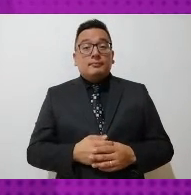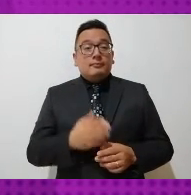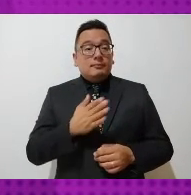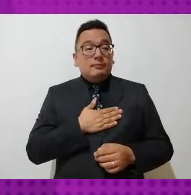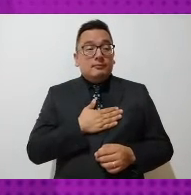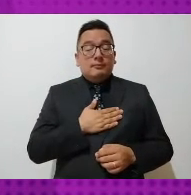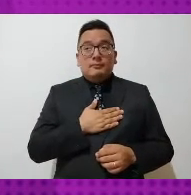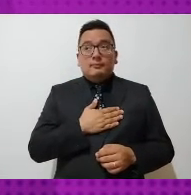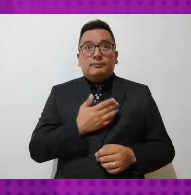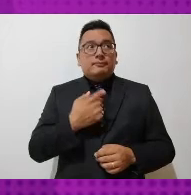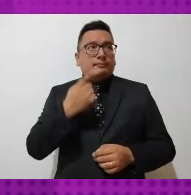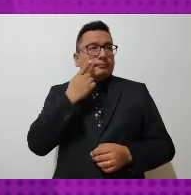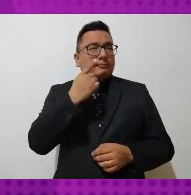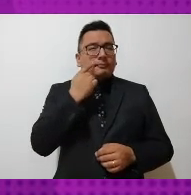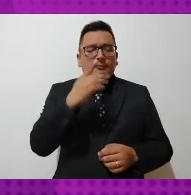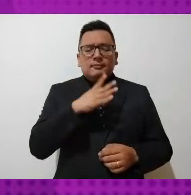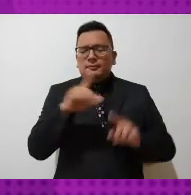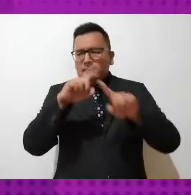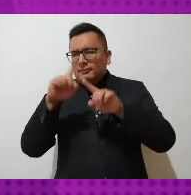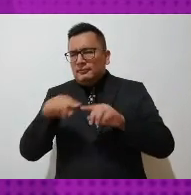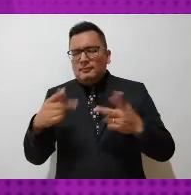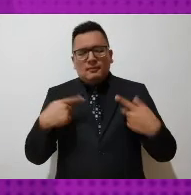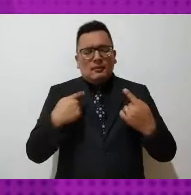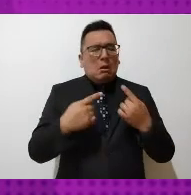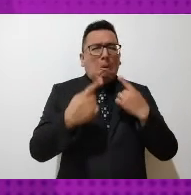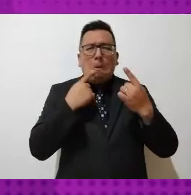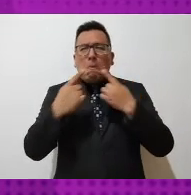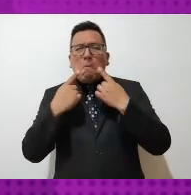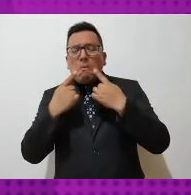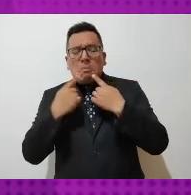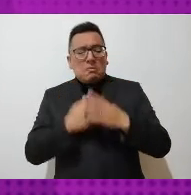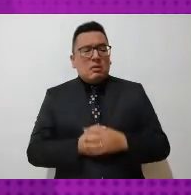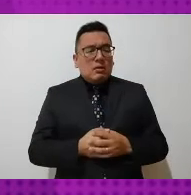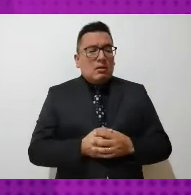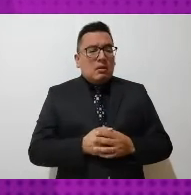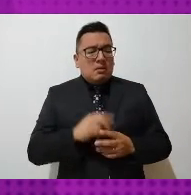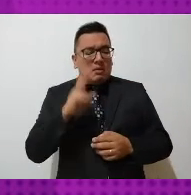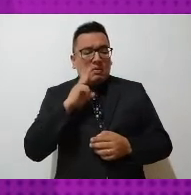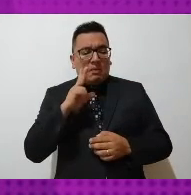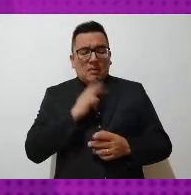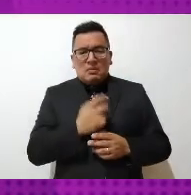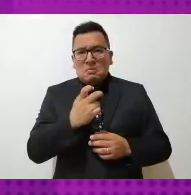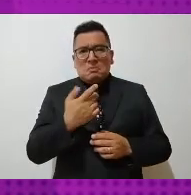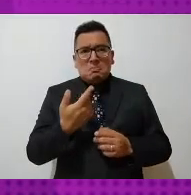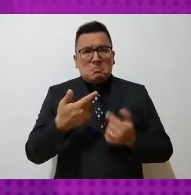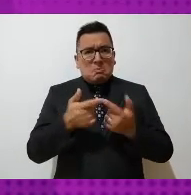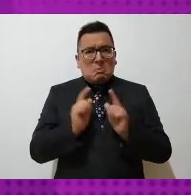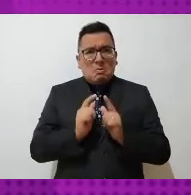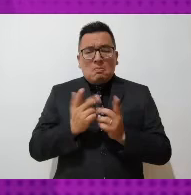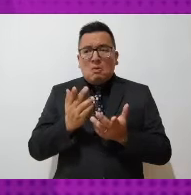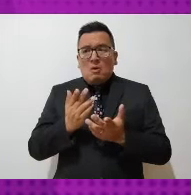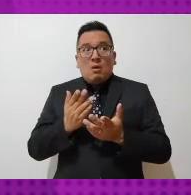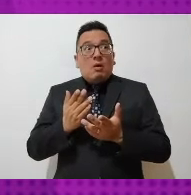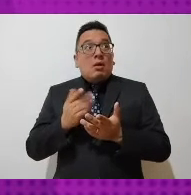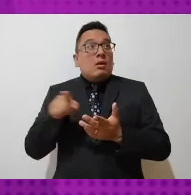escuchado muchos debates acerca de es un grupo vulnerado, pero